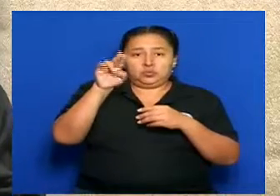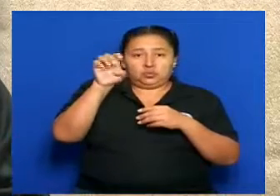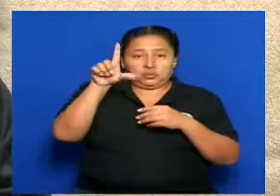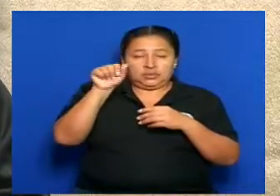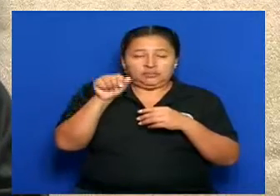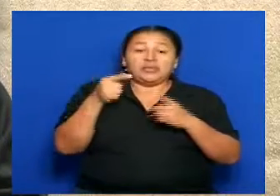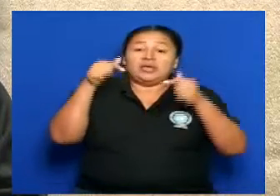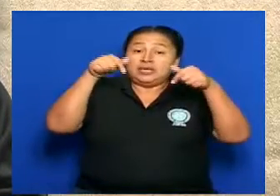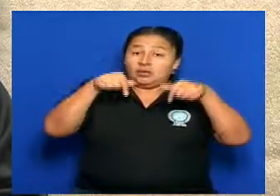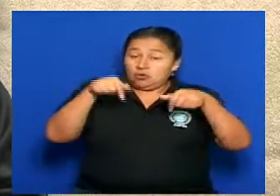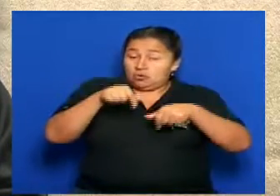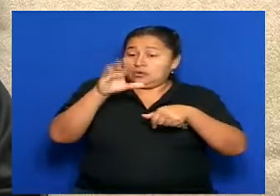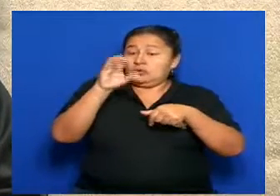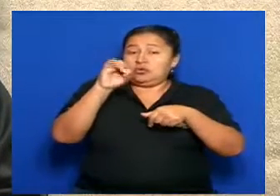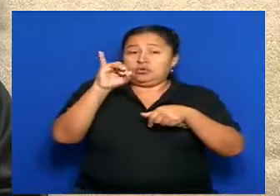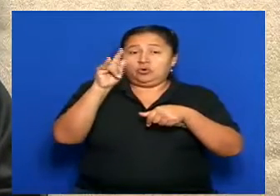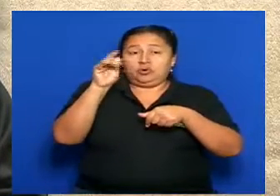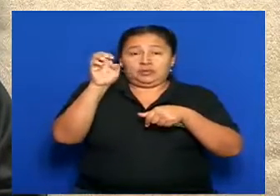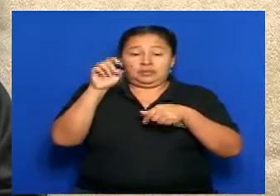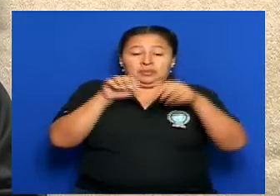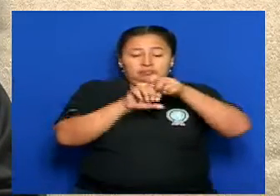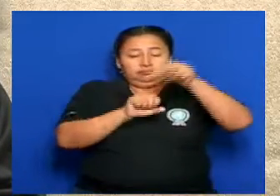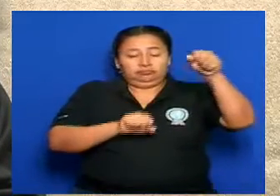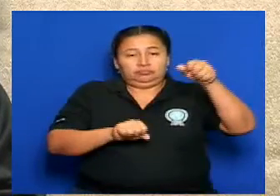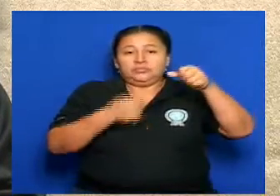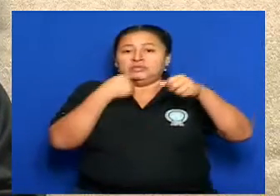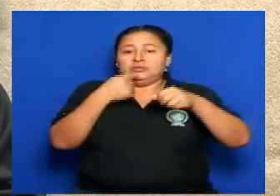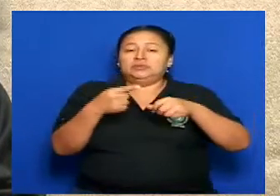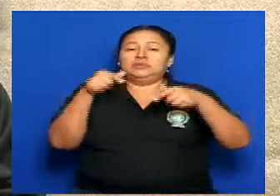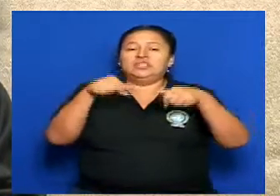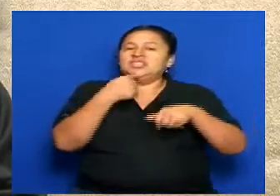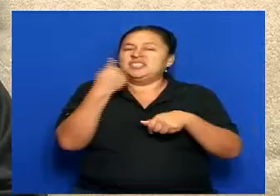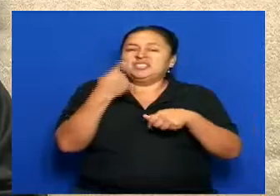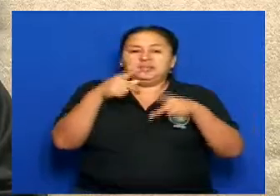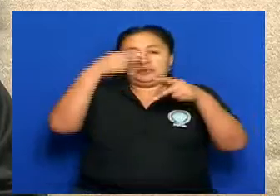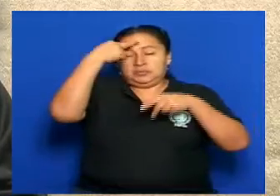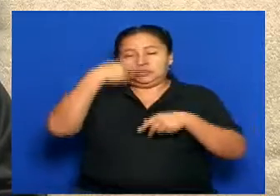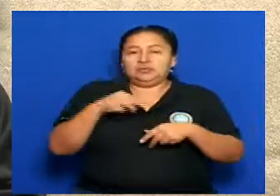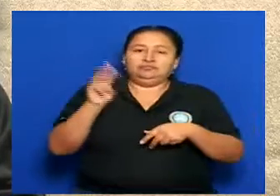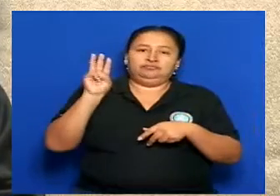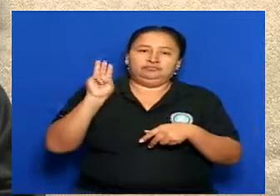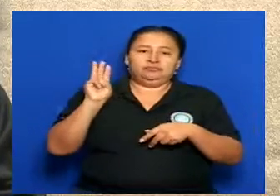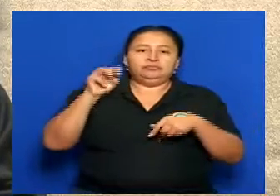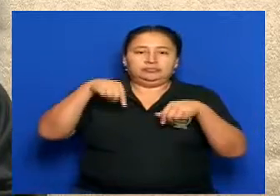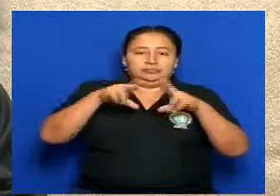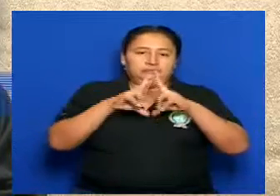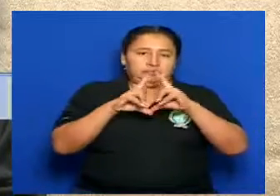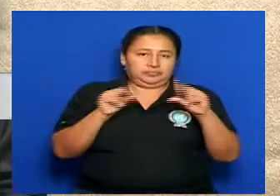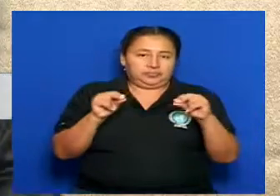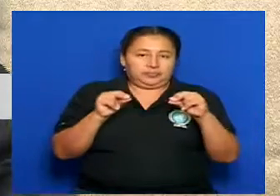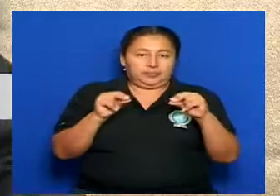presidencial ha estado en manos de los estados de este país el coyote p